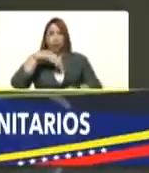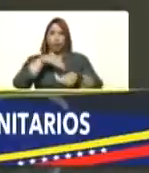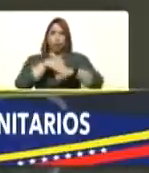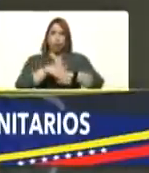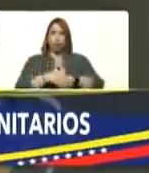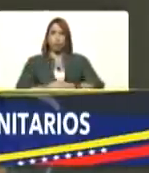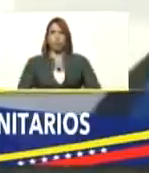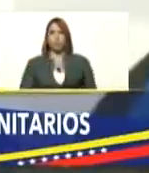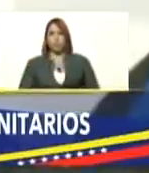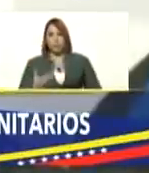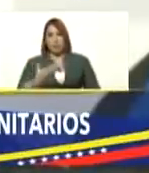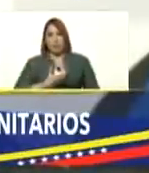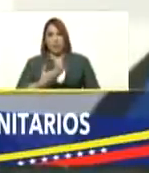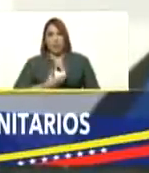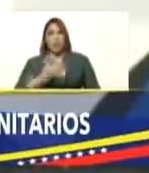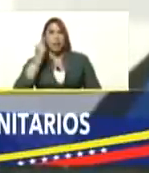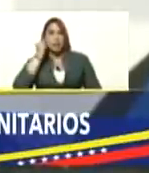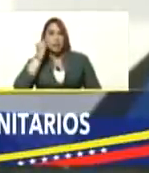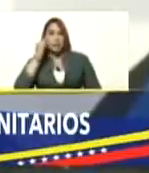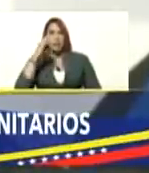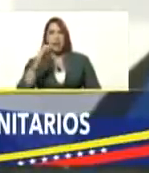la alcaldesa